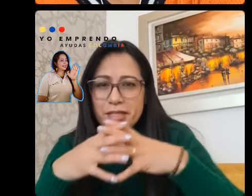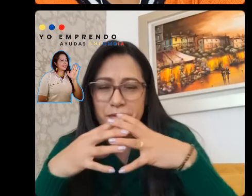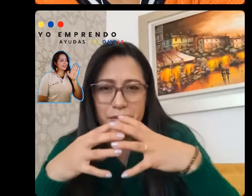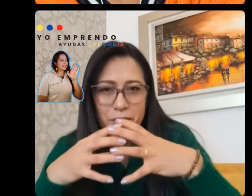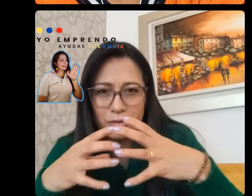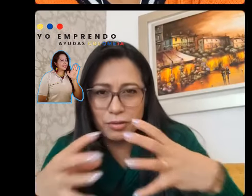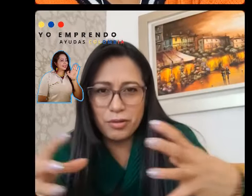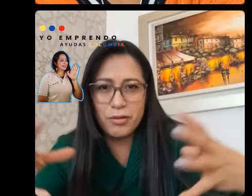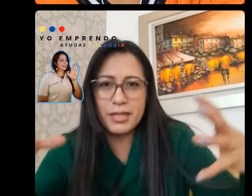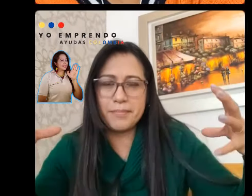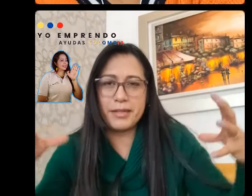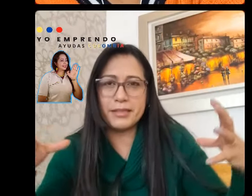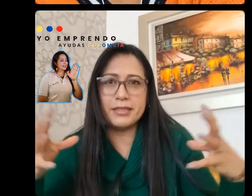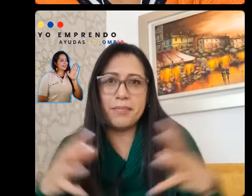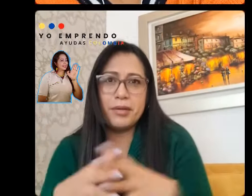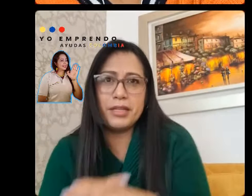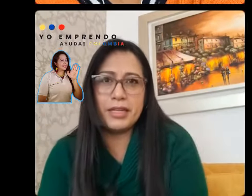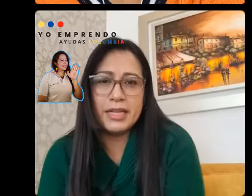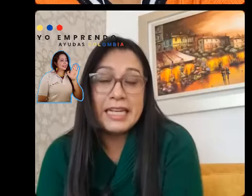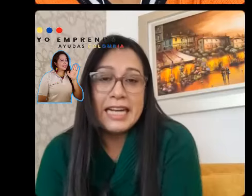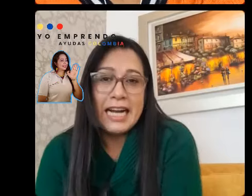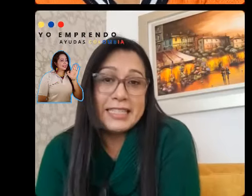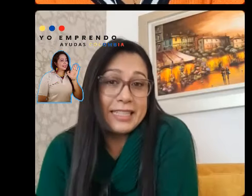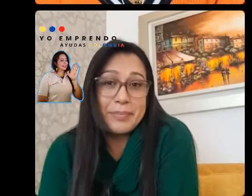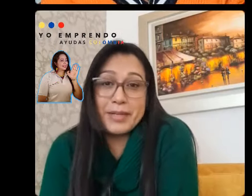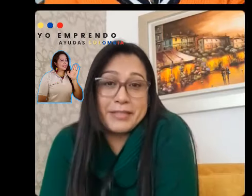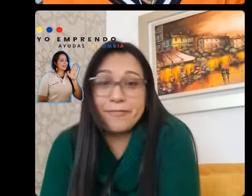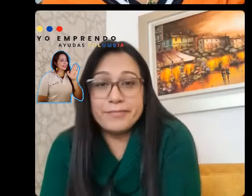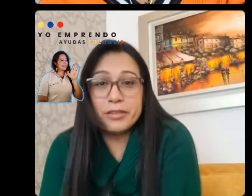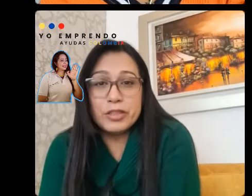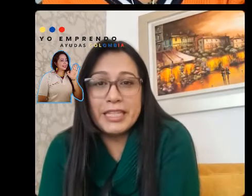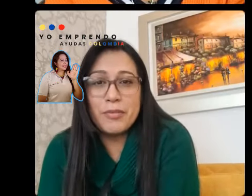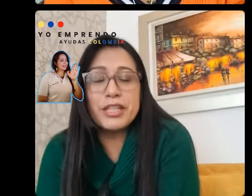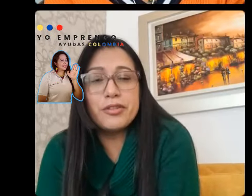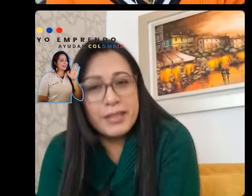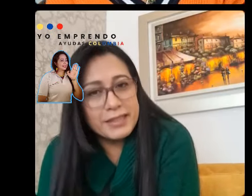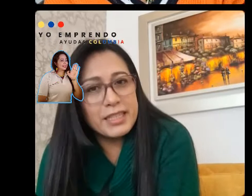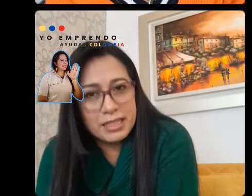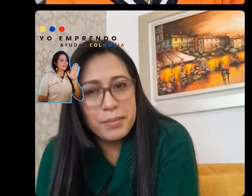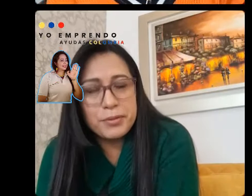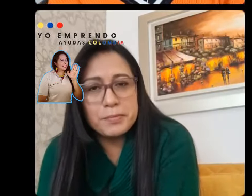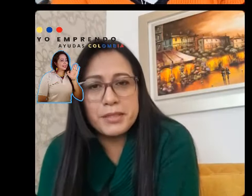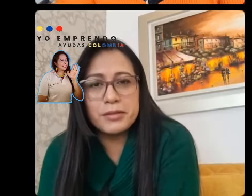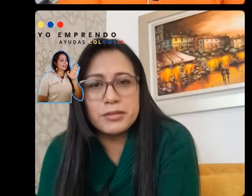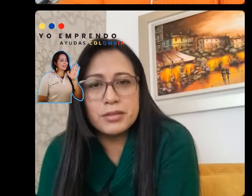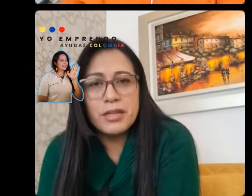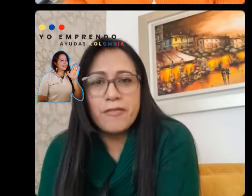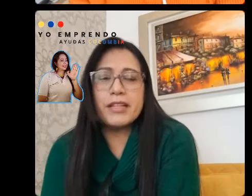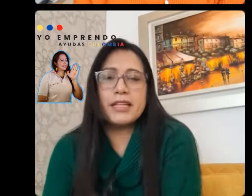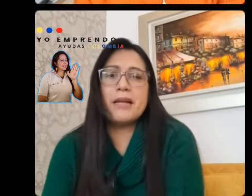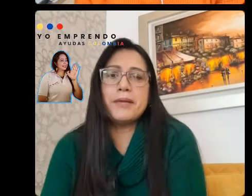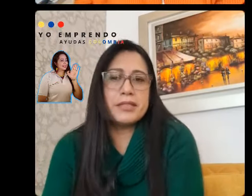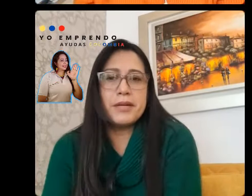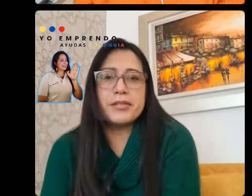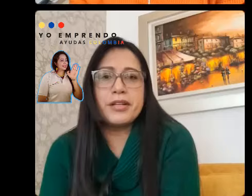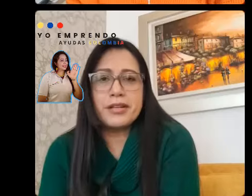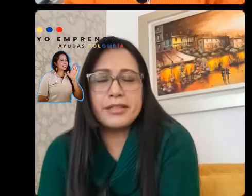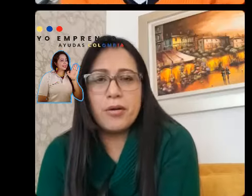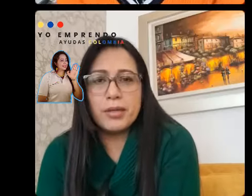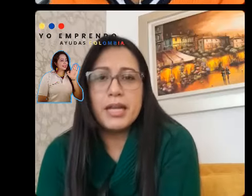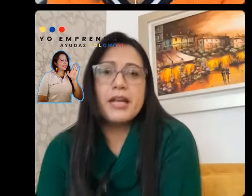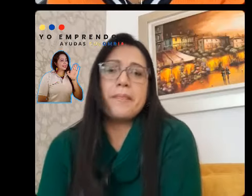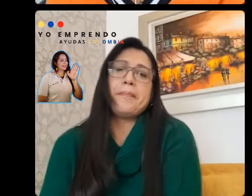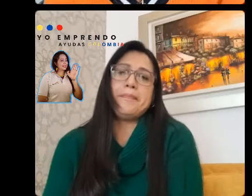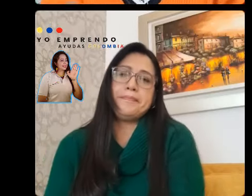fin digamos que eso es como todo lo que hace parte de esta política así que pues digamos que no deben tener esa preocupación frente a la participación en